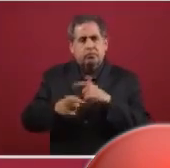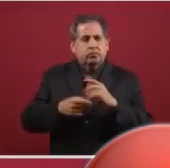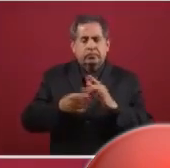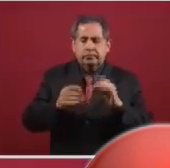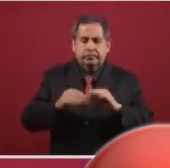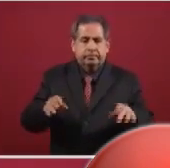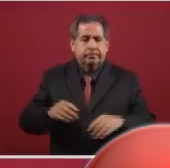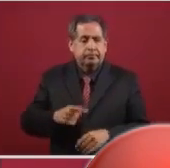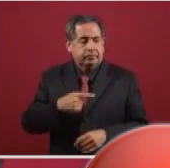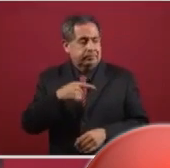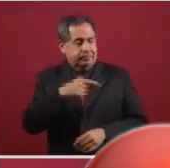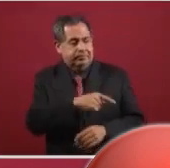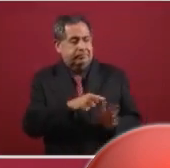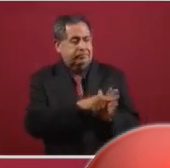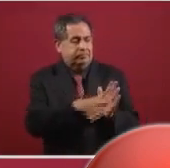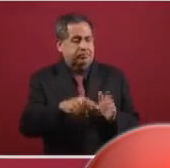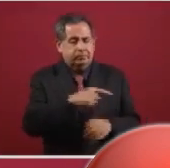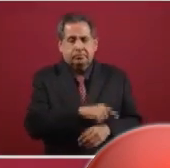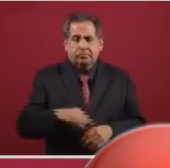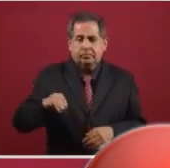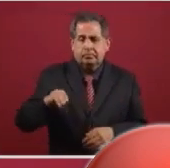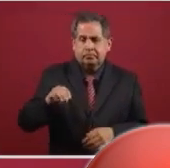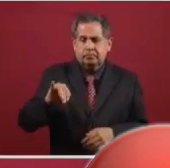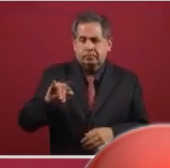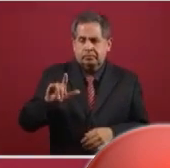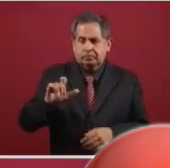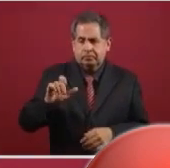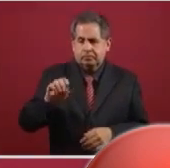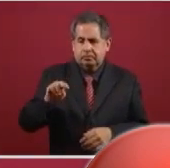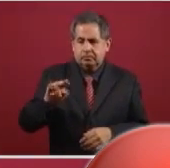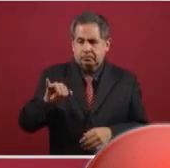periódico, El Milenio,